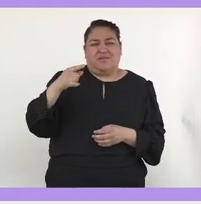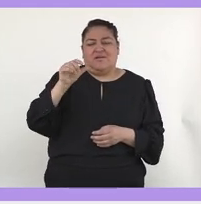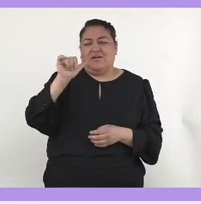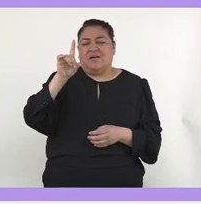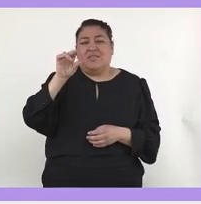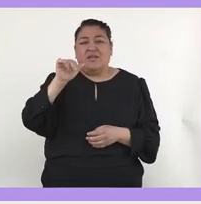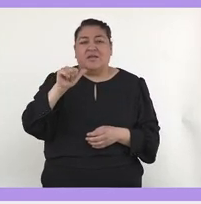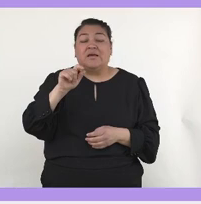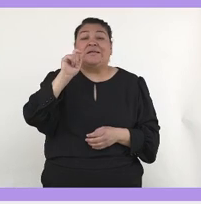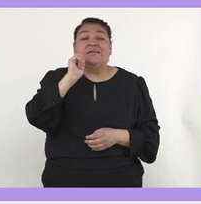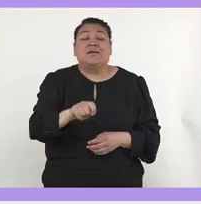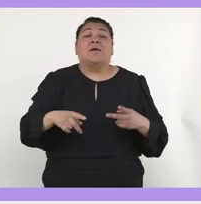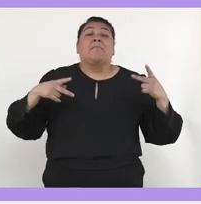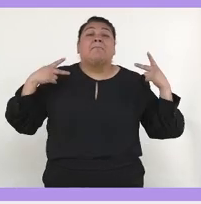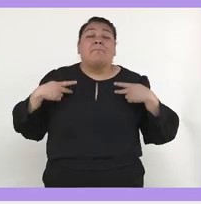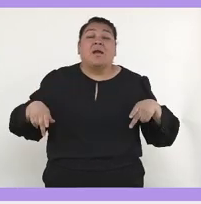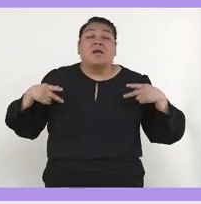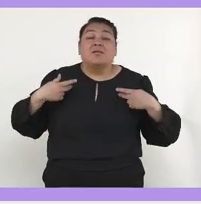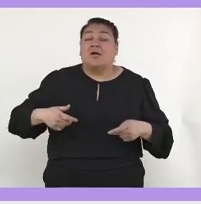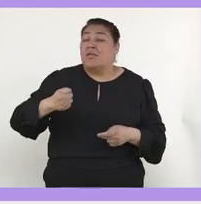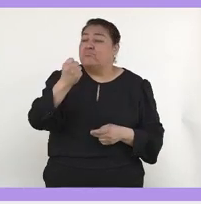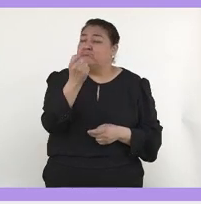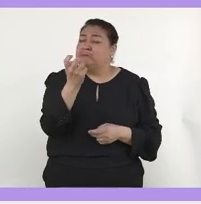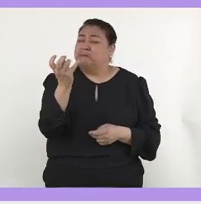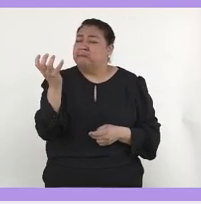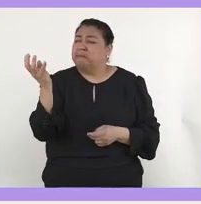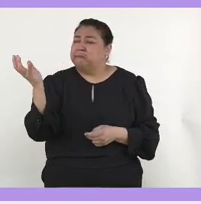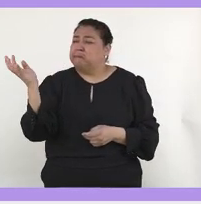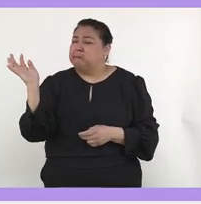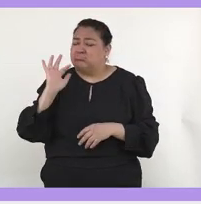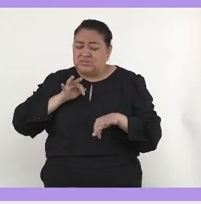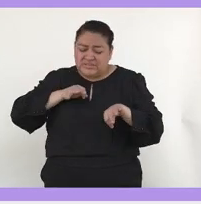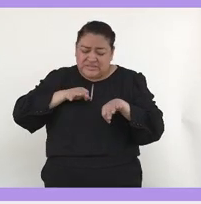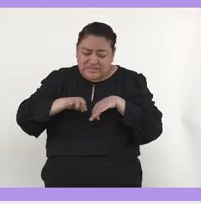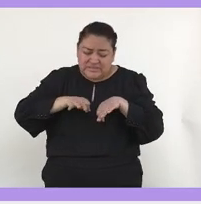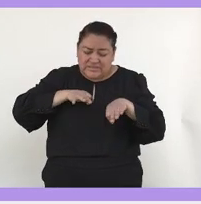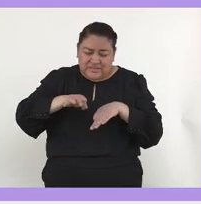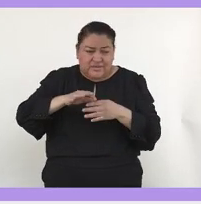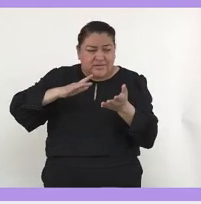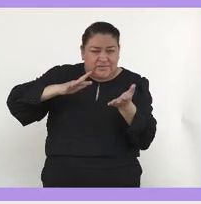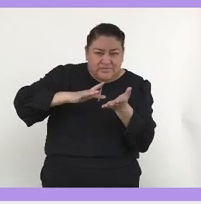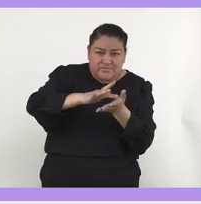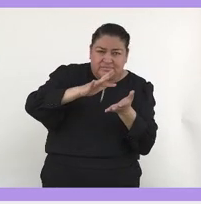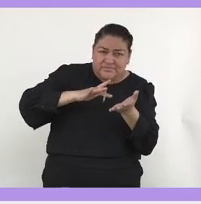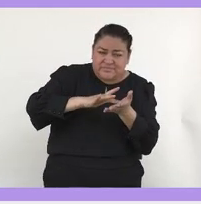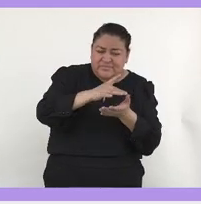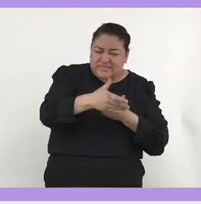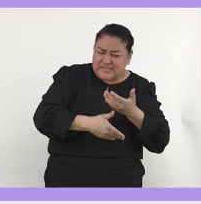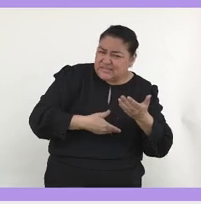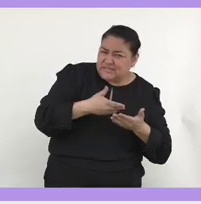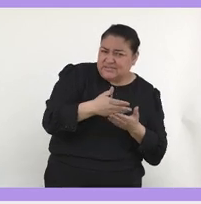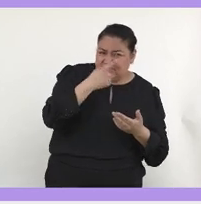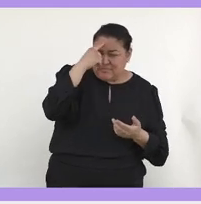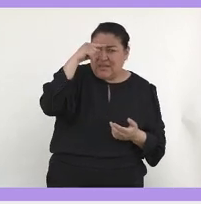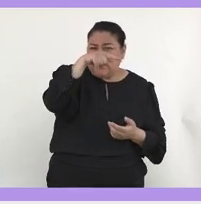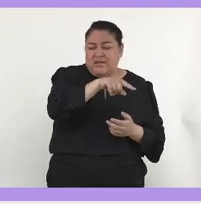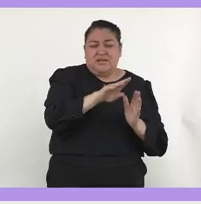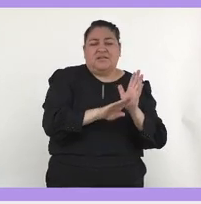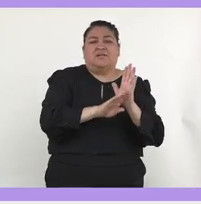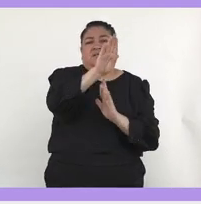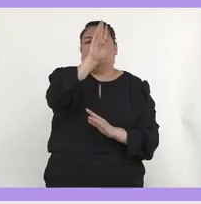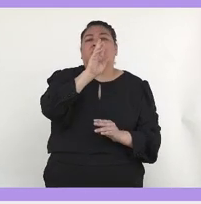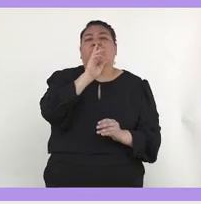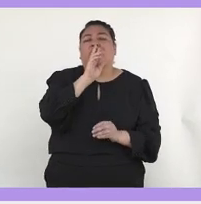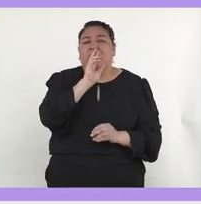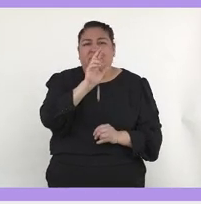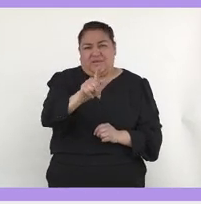de muchísimas personas porque tiene que ser un trabajo integral que nos permita potenciar y brindar las condiciones